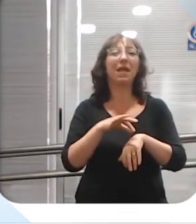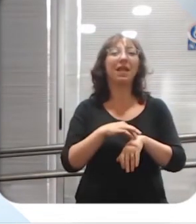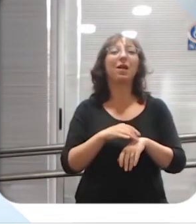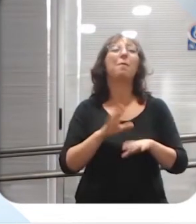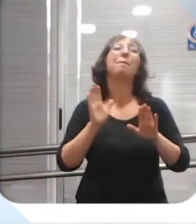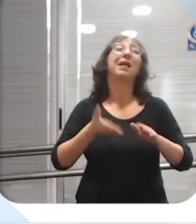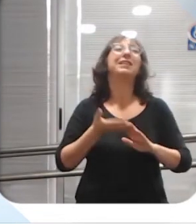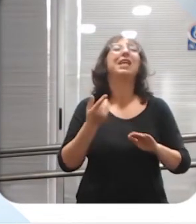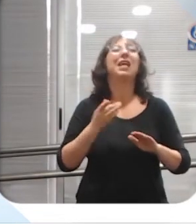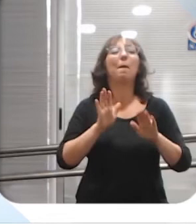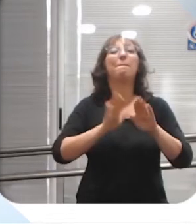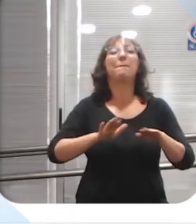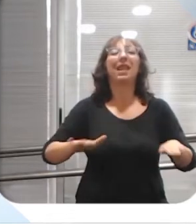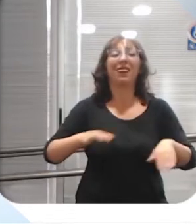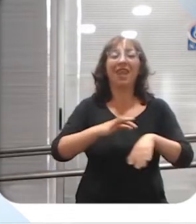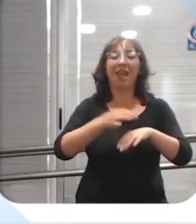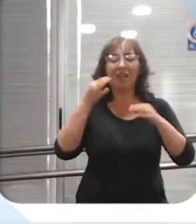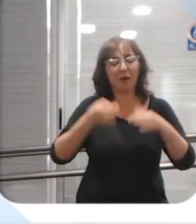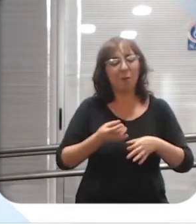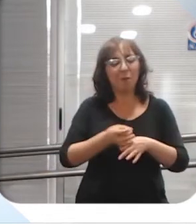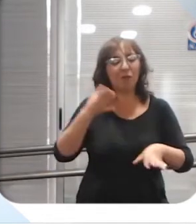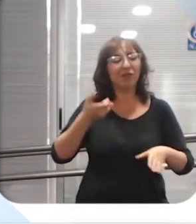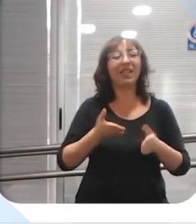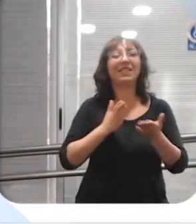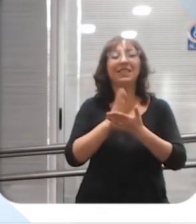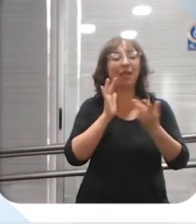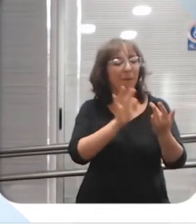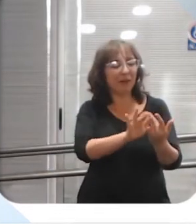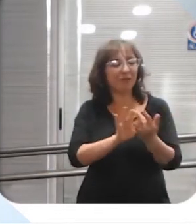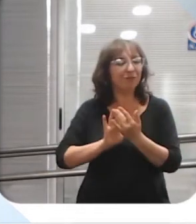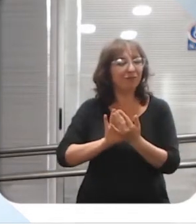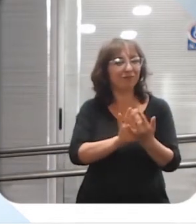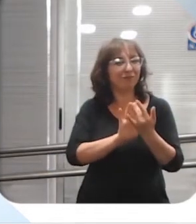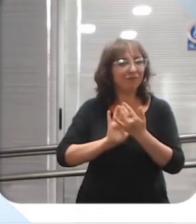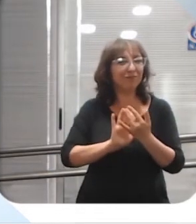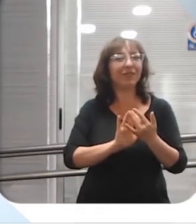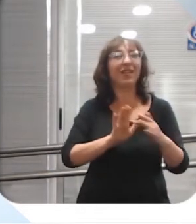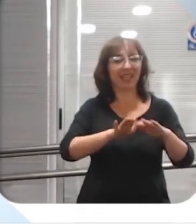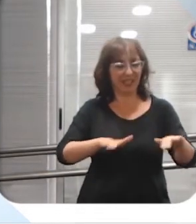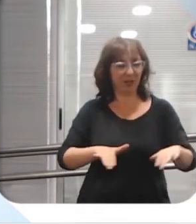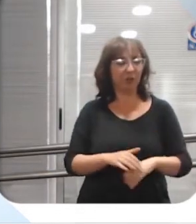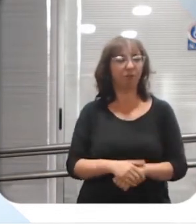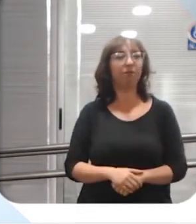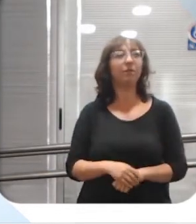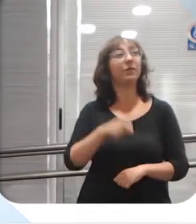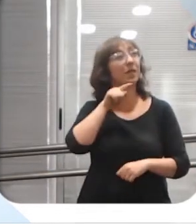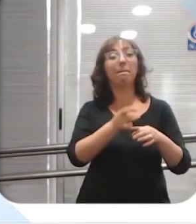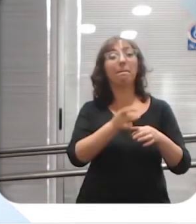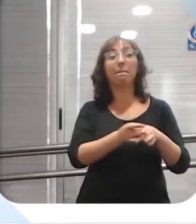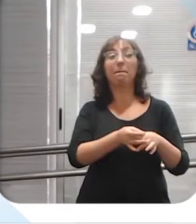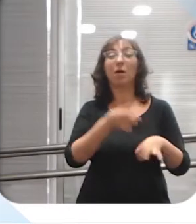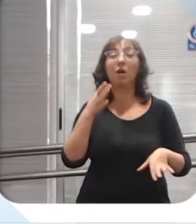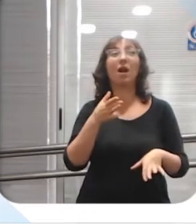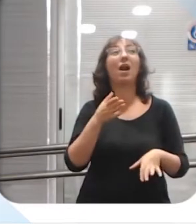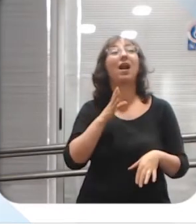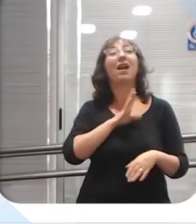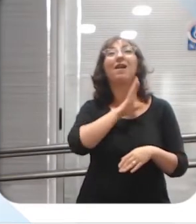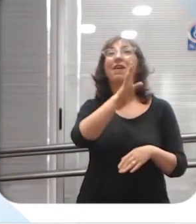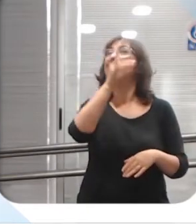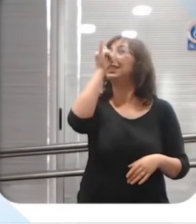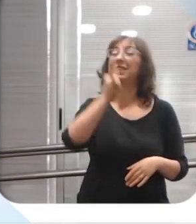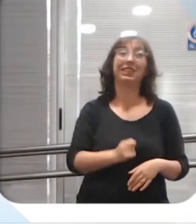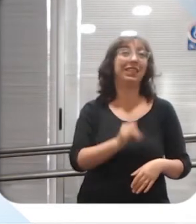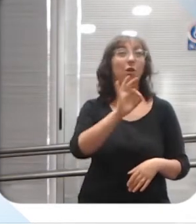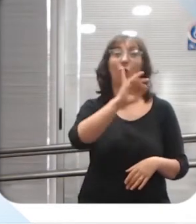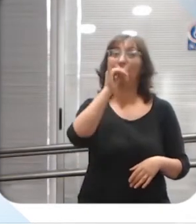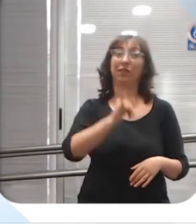los pediatras, que son los profesionales que están siempre en contacto con los niños, ¿verdad? Es el profesional al que va sí o